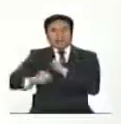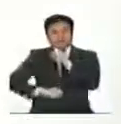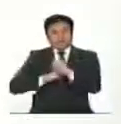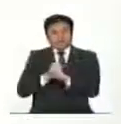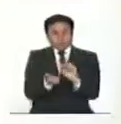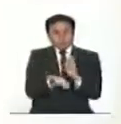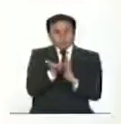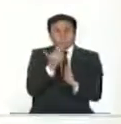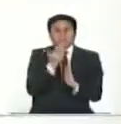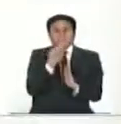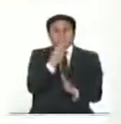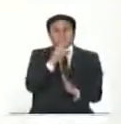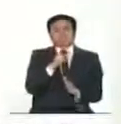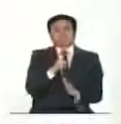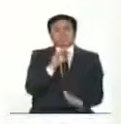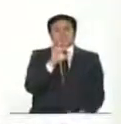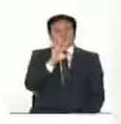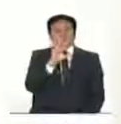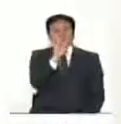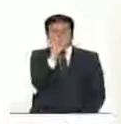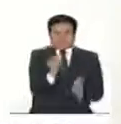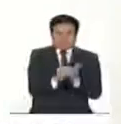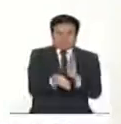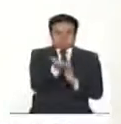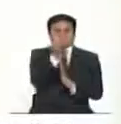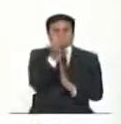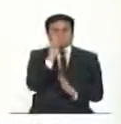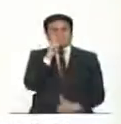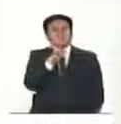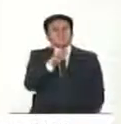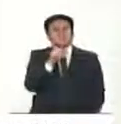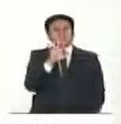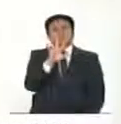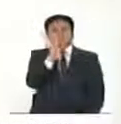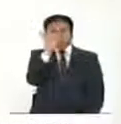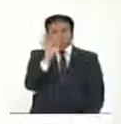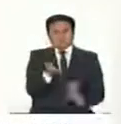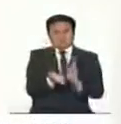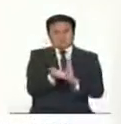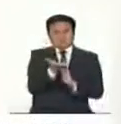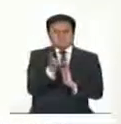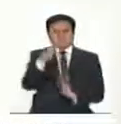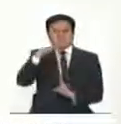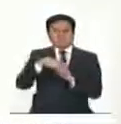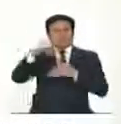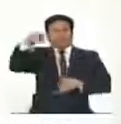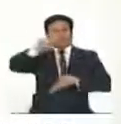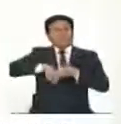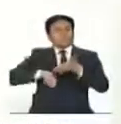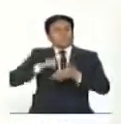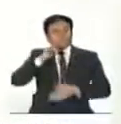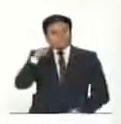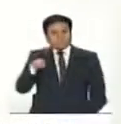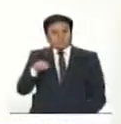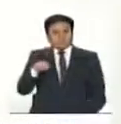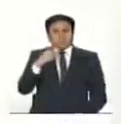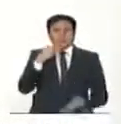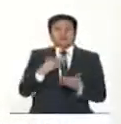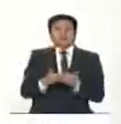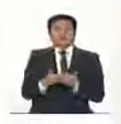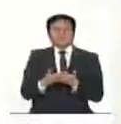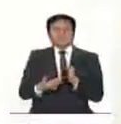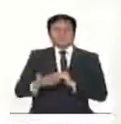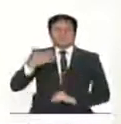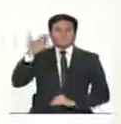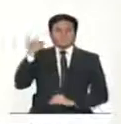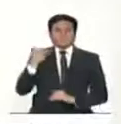también tienen asegurado un 3.5 adicional. Ese 3.5 adicional, el origen de los contratos era cuando se